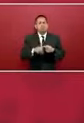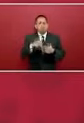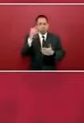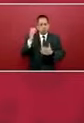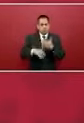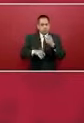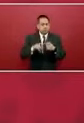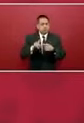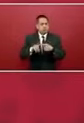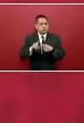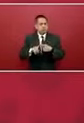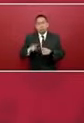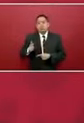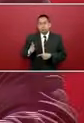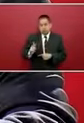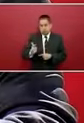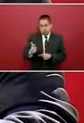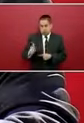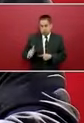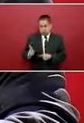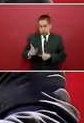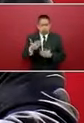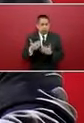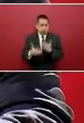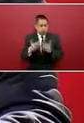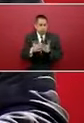terminar de resolver en Guanajuato,